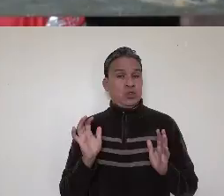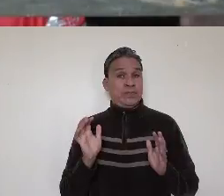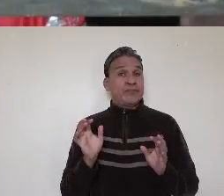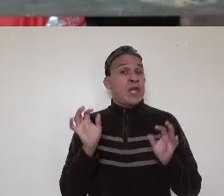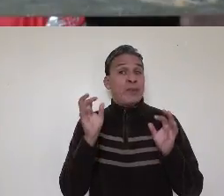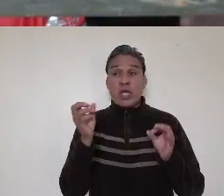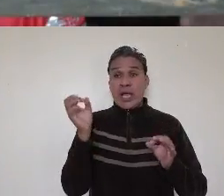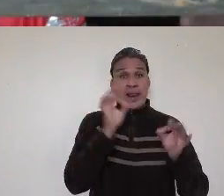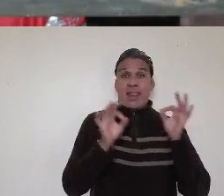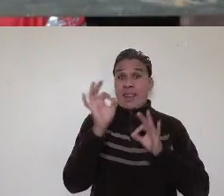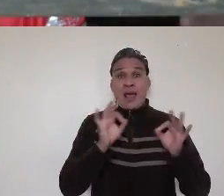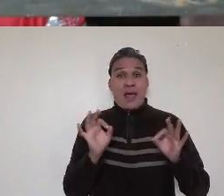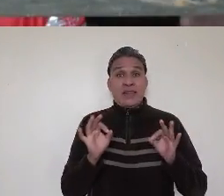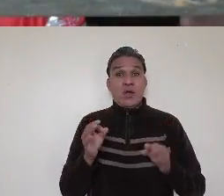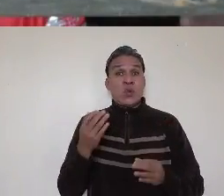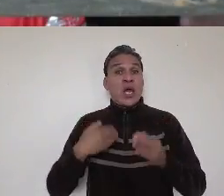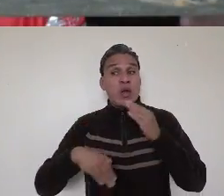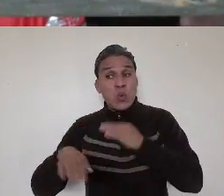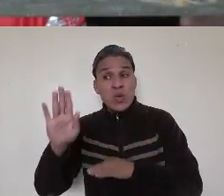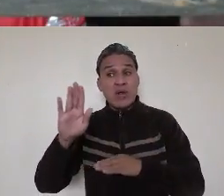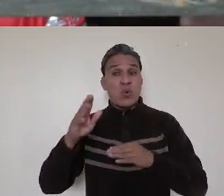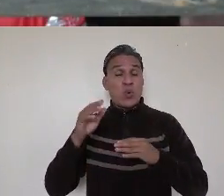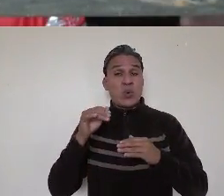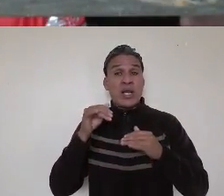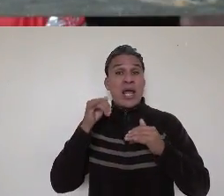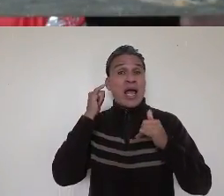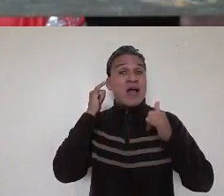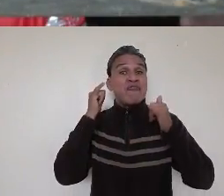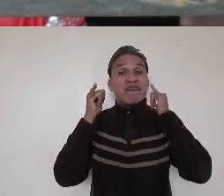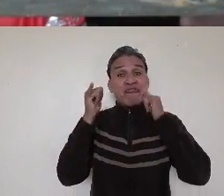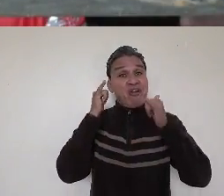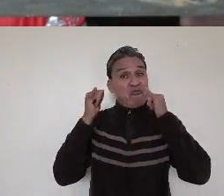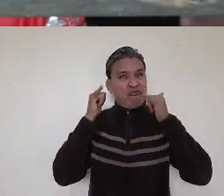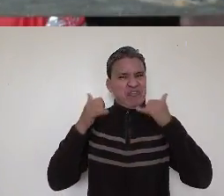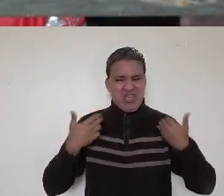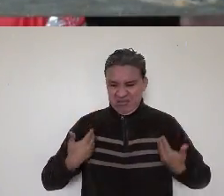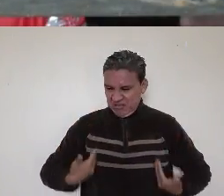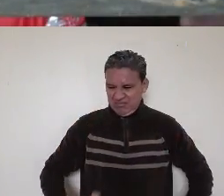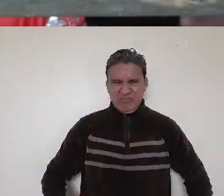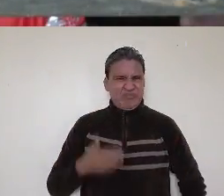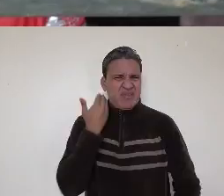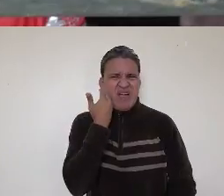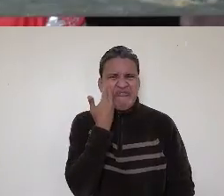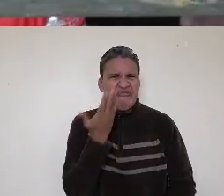un banquete vestido con una braga de mecánico, ni siquiera.